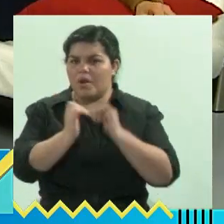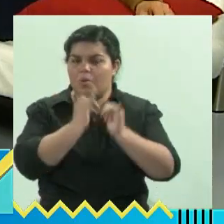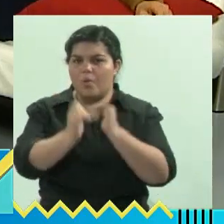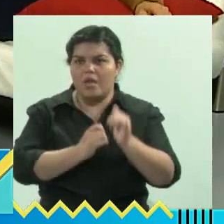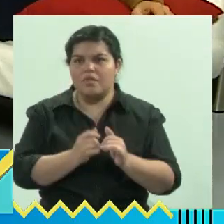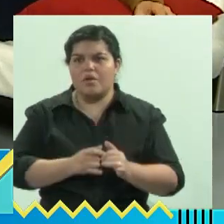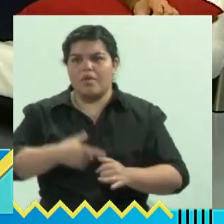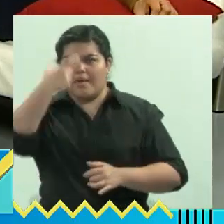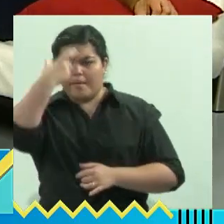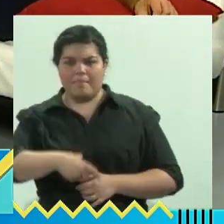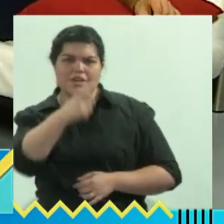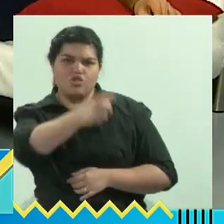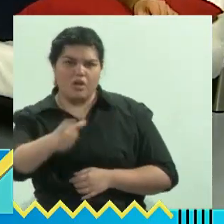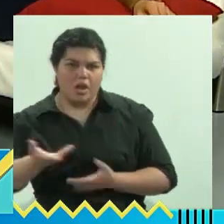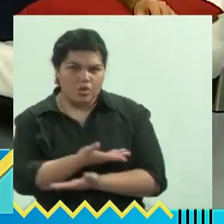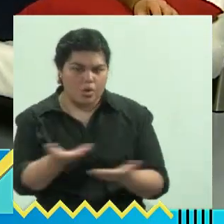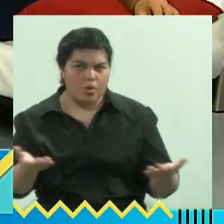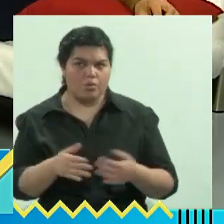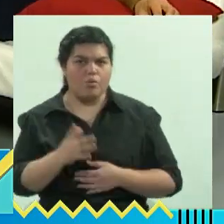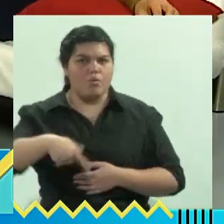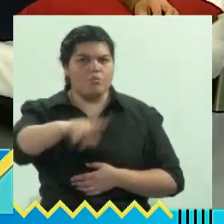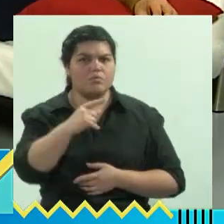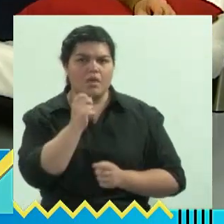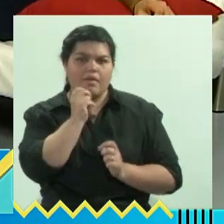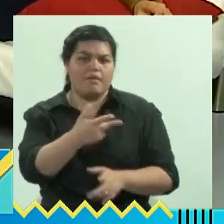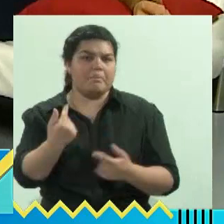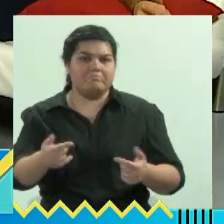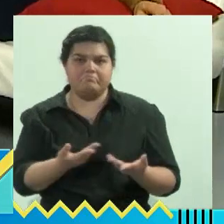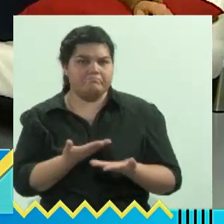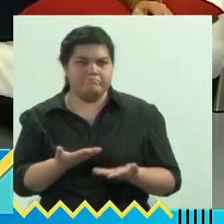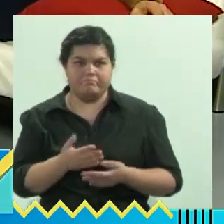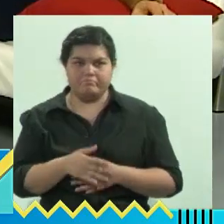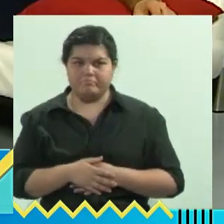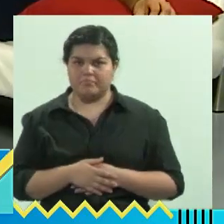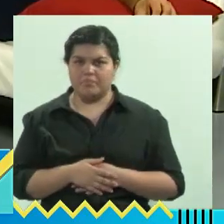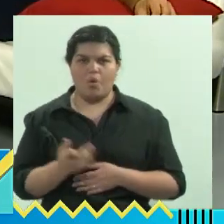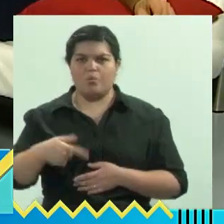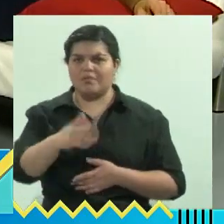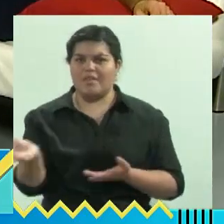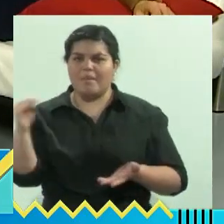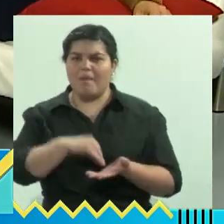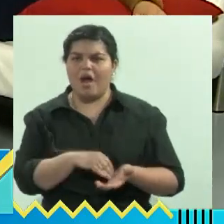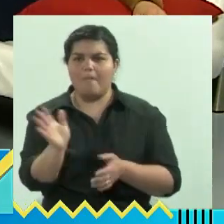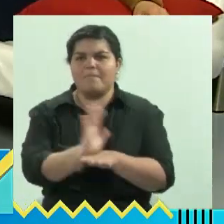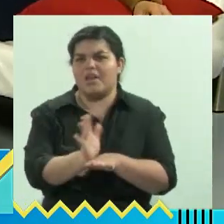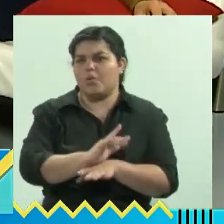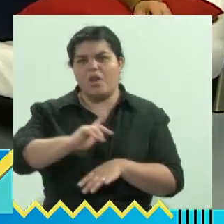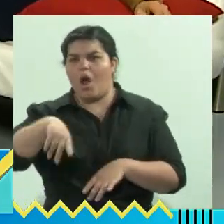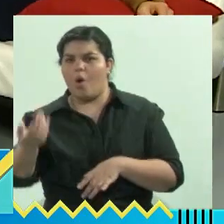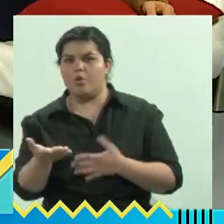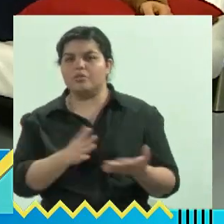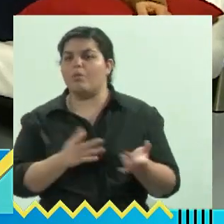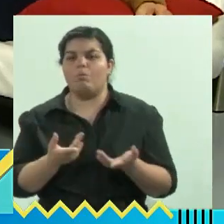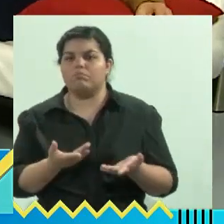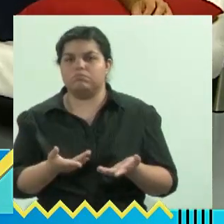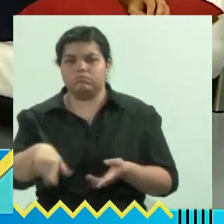ser humano. ¿Qué acotación harían de lo que vieron recién? O si sumarían alguna película, no sé. Es su momento,